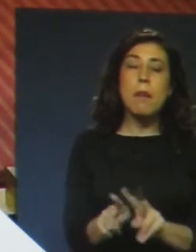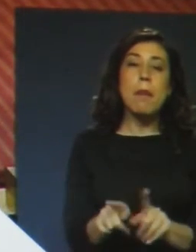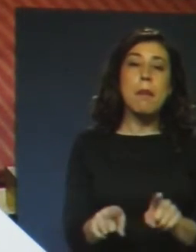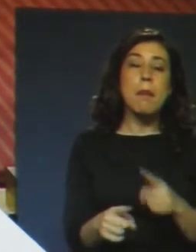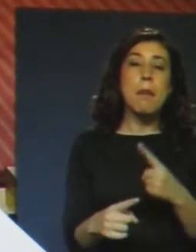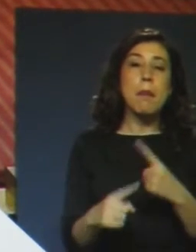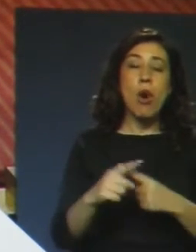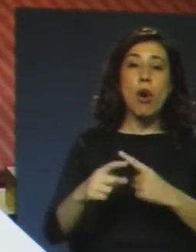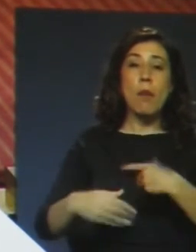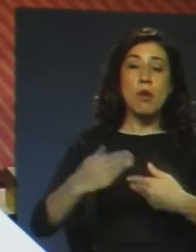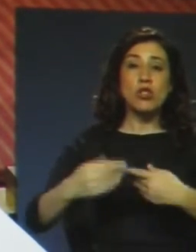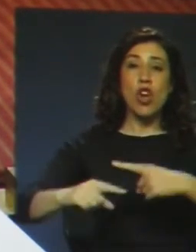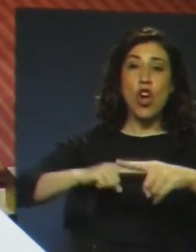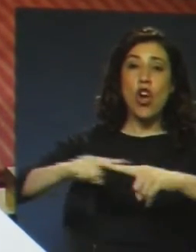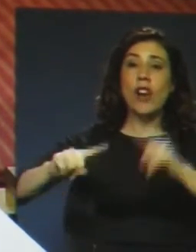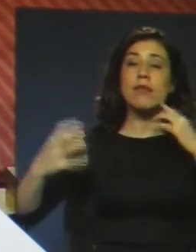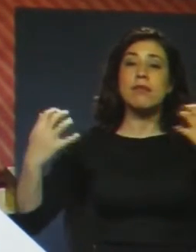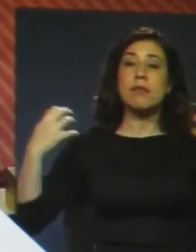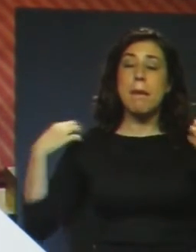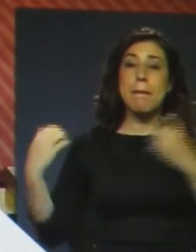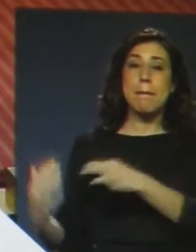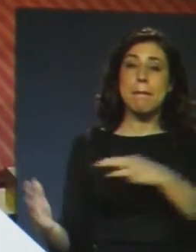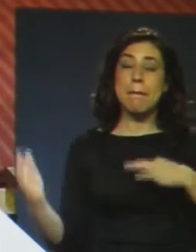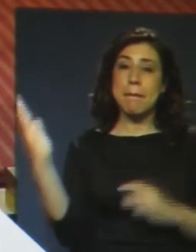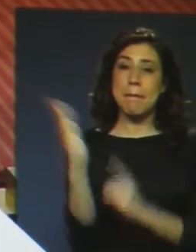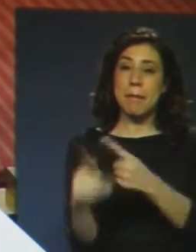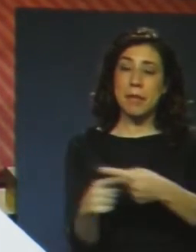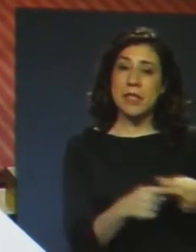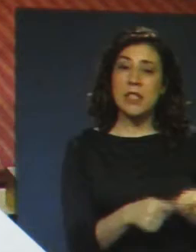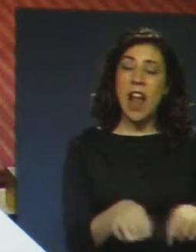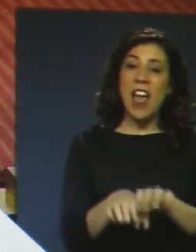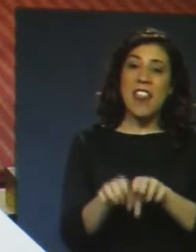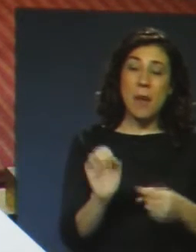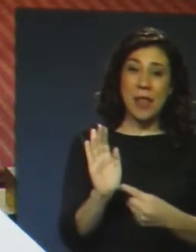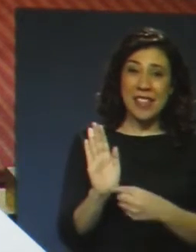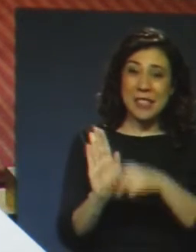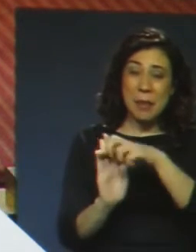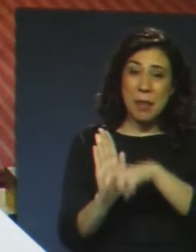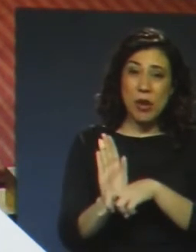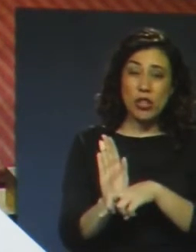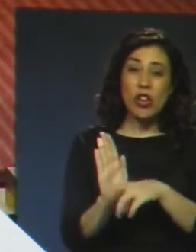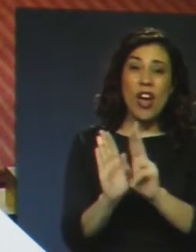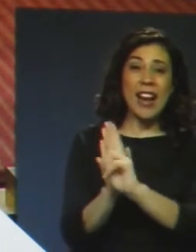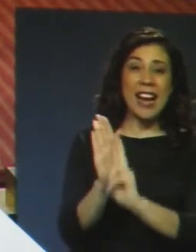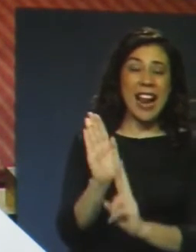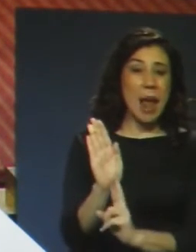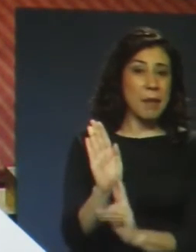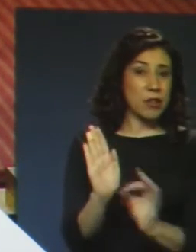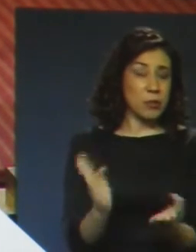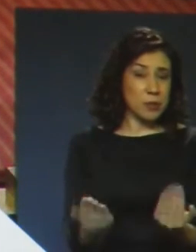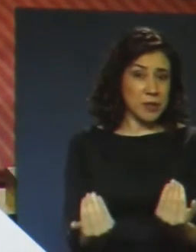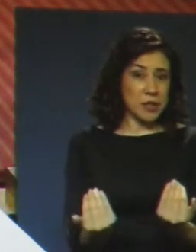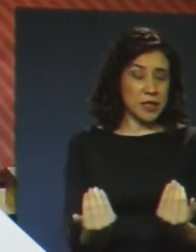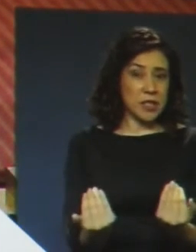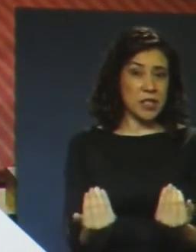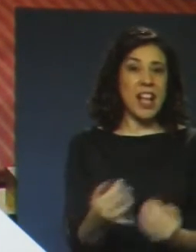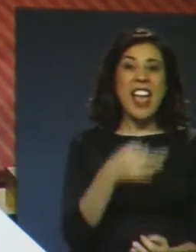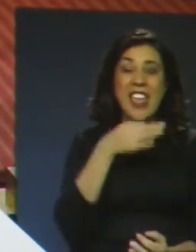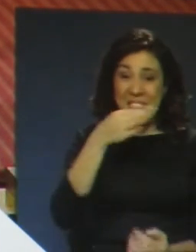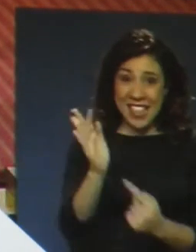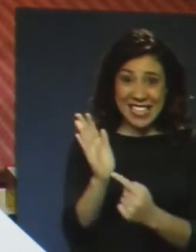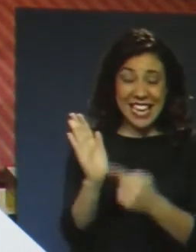proceso coordinado por el Ministerio de Desarrollo Social de acuerdo con este proyecto y el reglamento respectivo. Y menciona